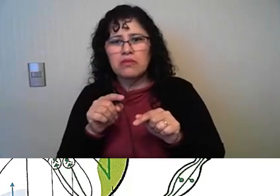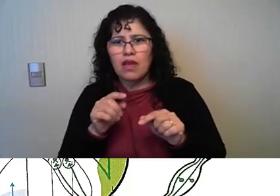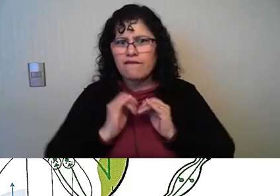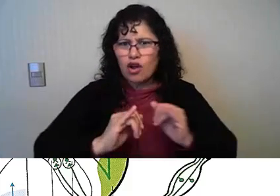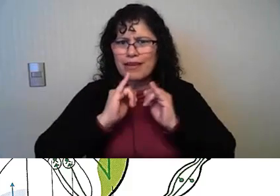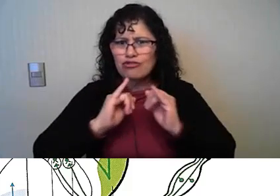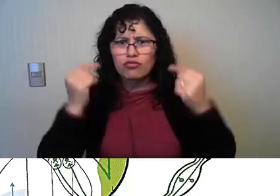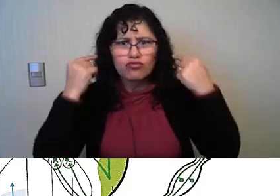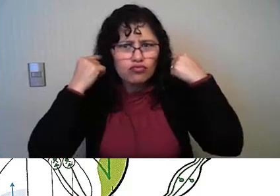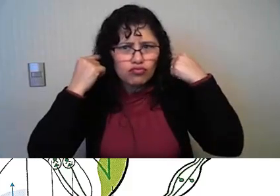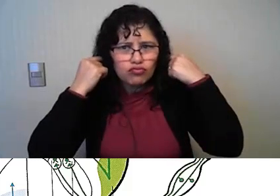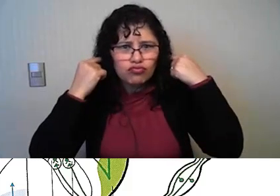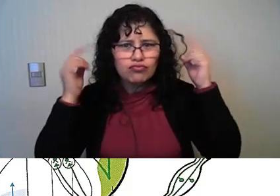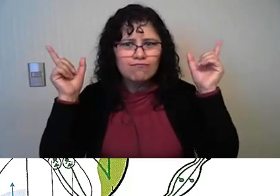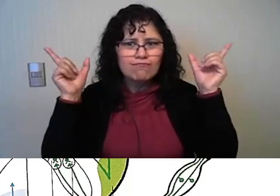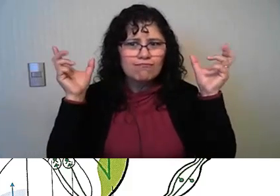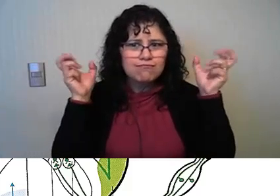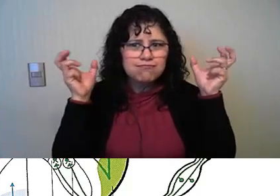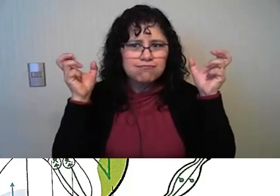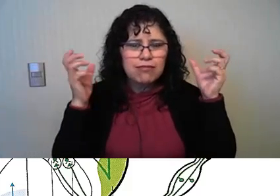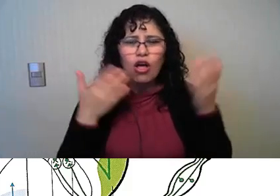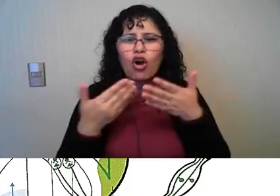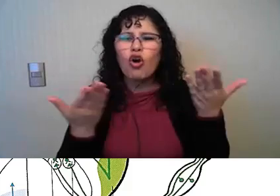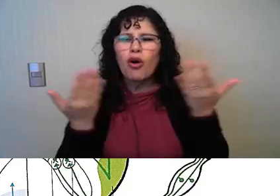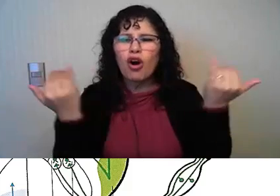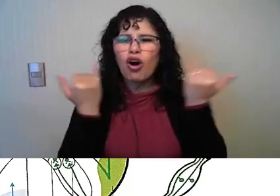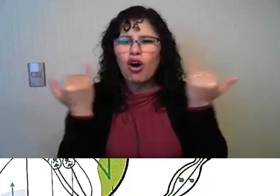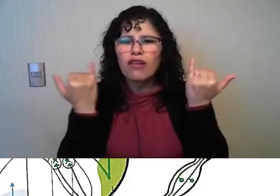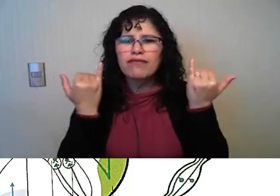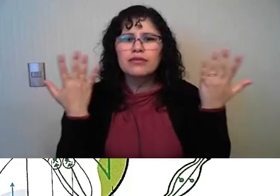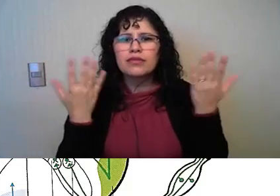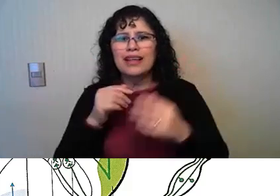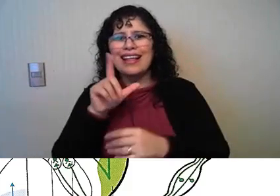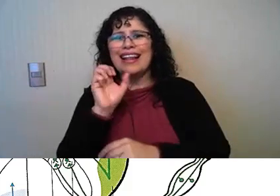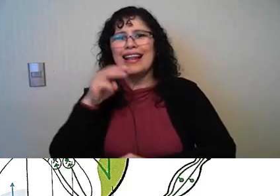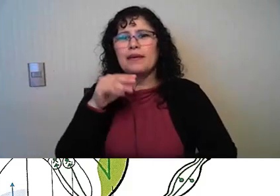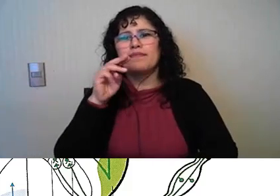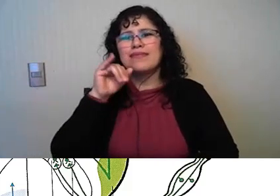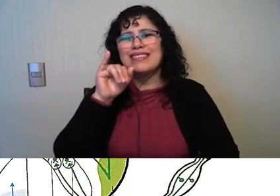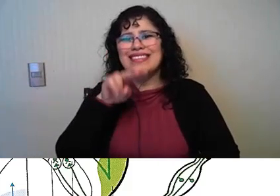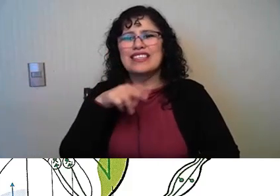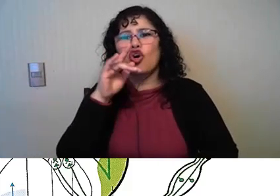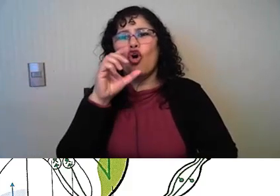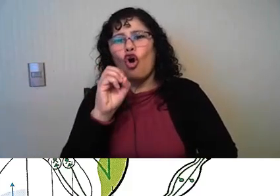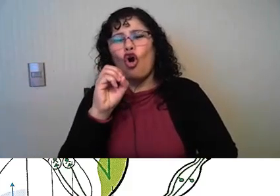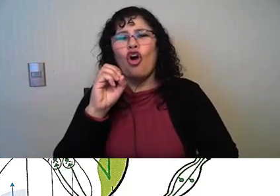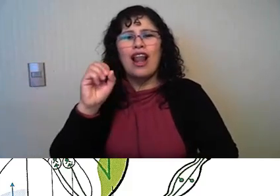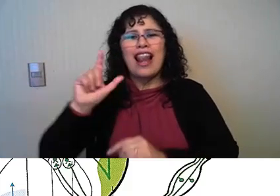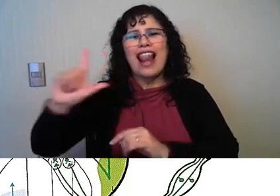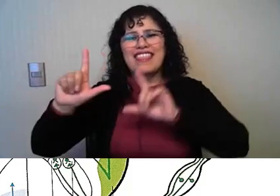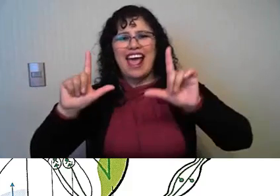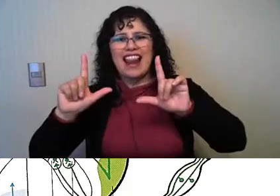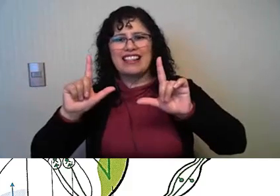auditiva asciende por lo que se conoce como lemnisco lateral. Y lo